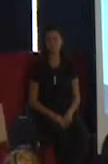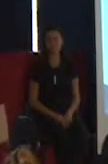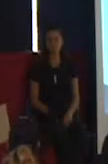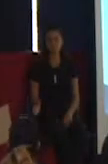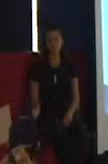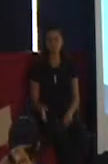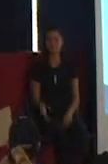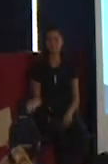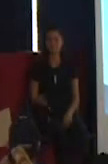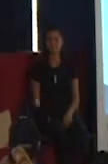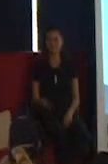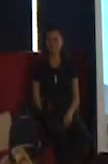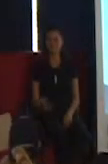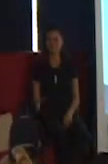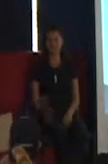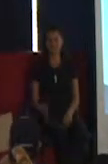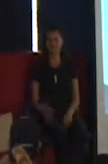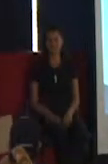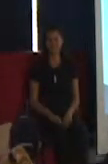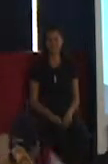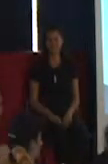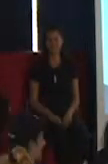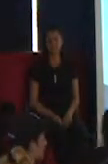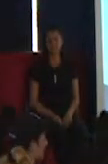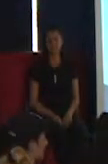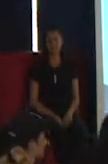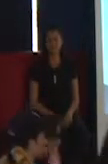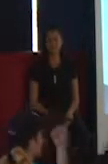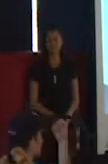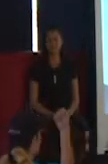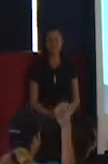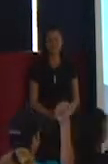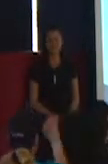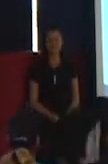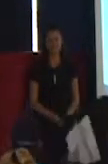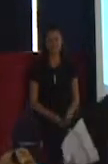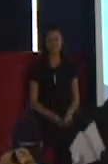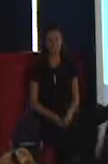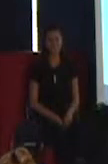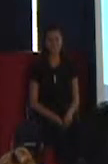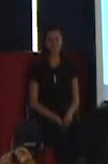Adicional a ello, vamos a mirar esa promoción de los derechos.